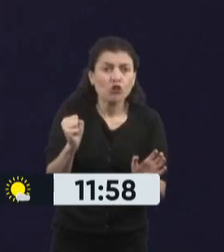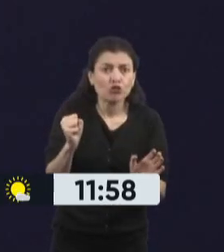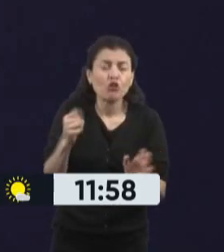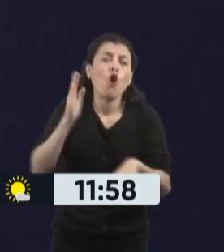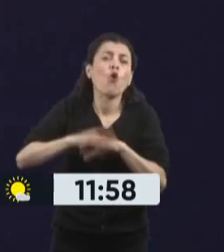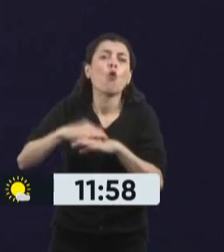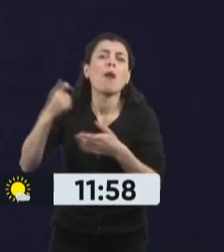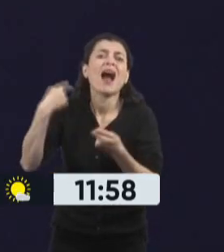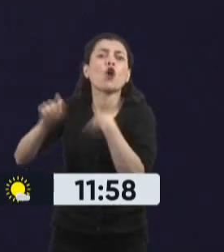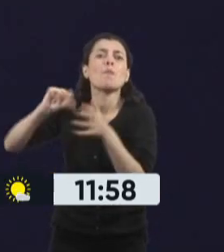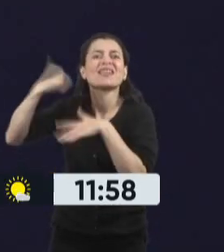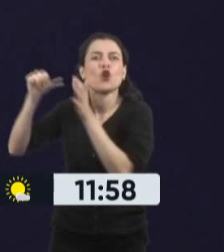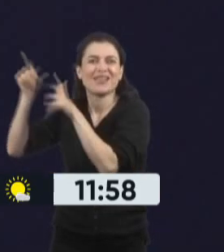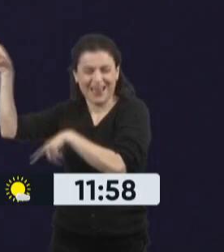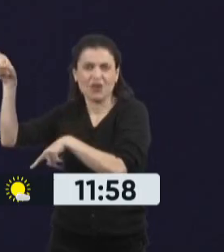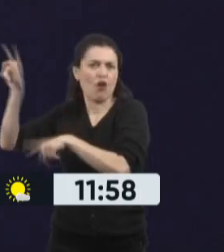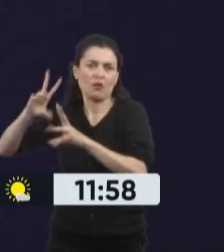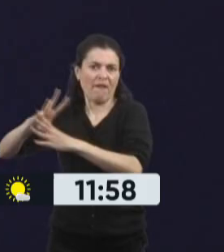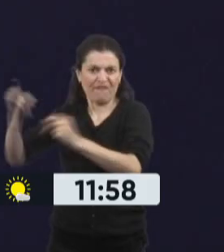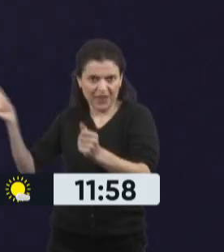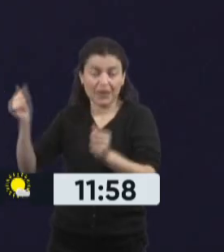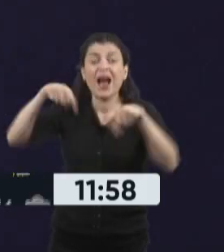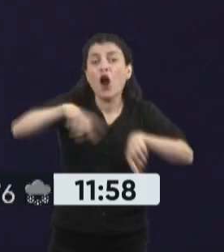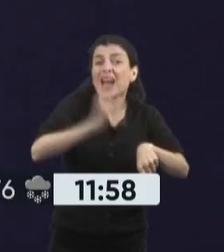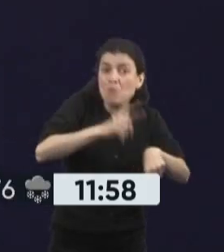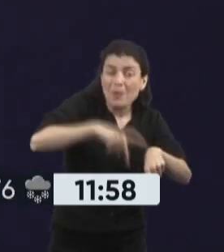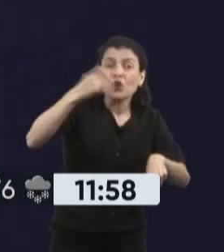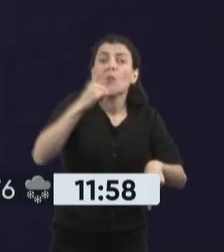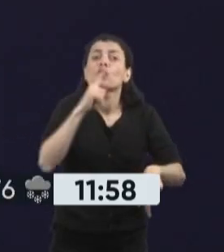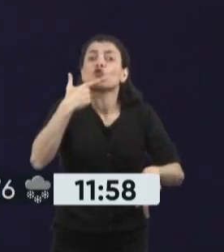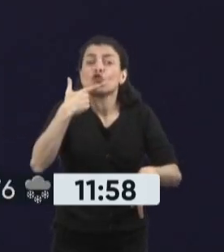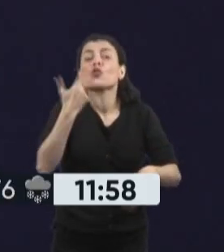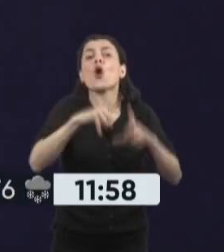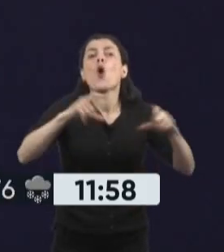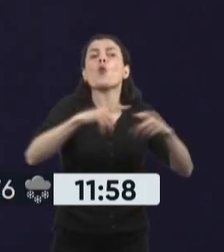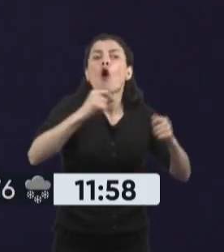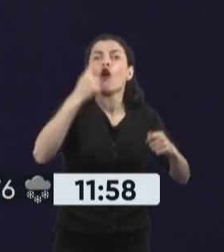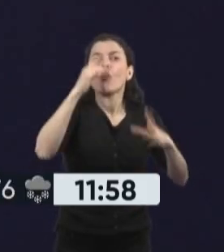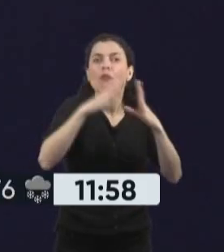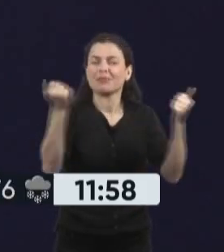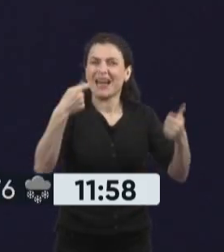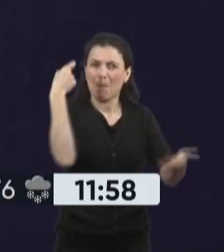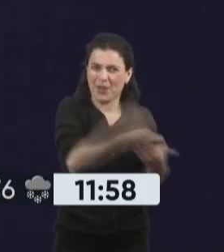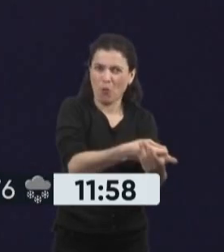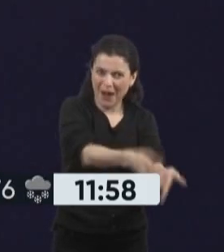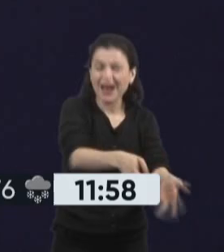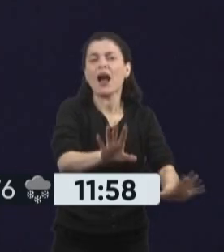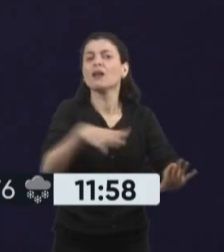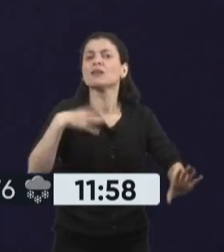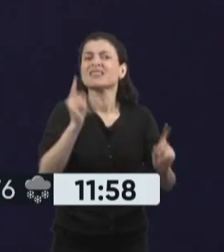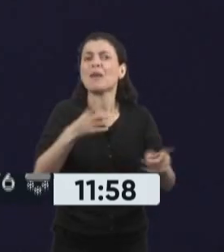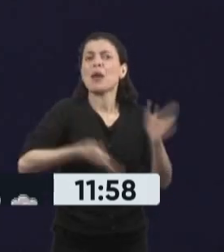queda solucionar el problema de los puts, que son estos famosos bonos de liquidez inmediata,